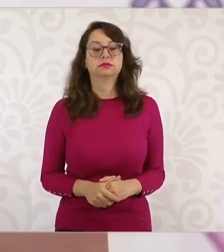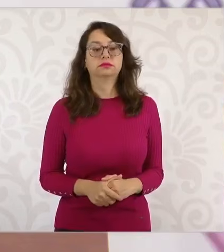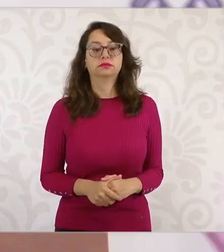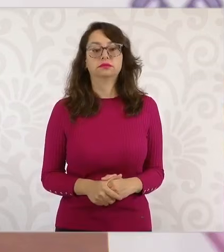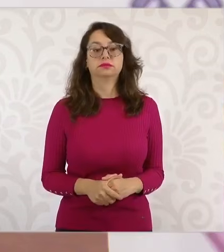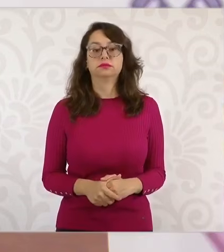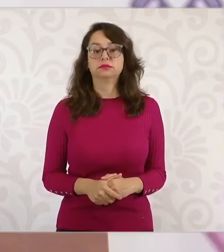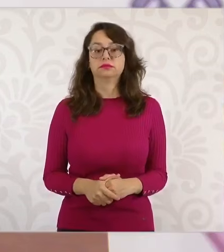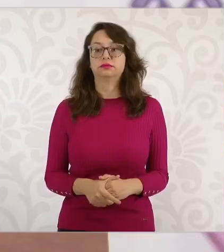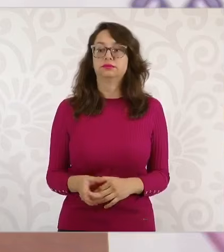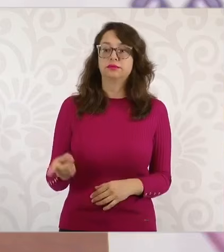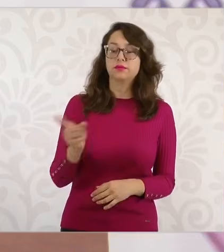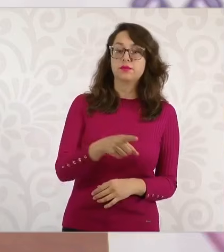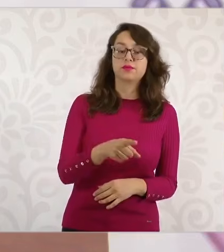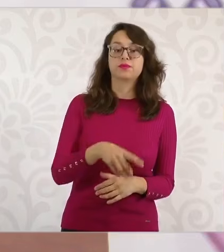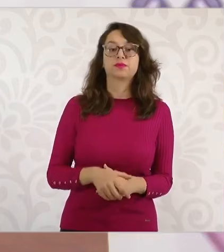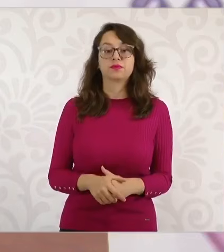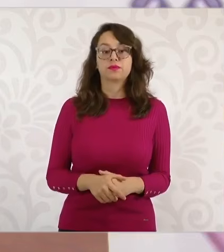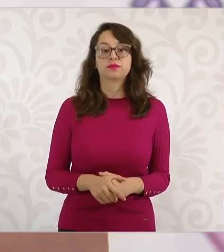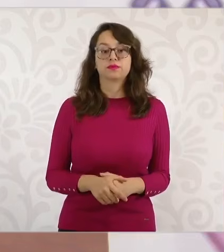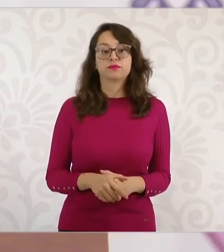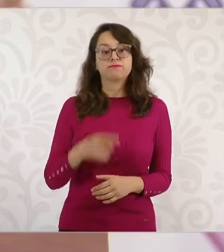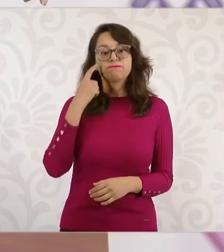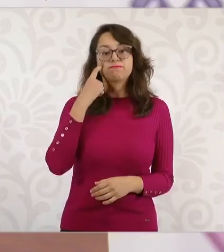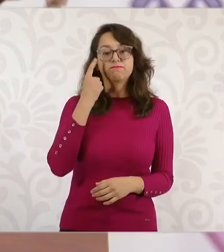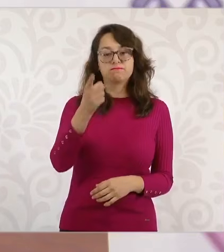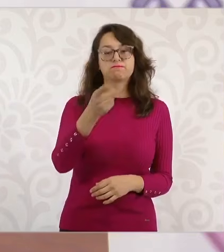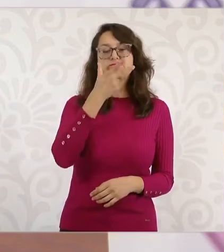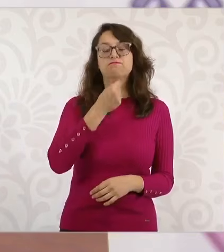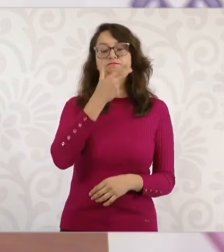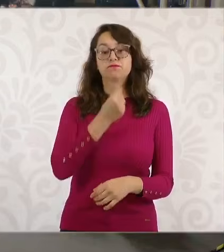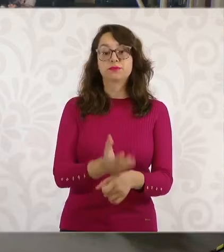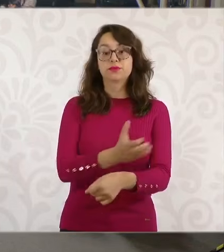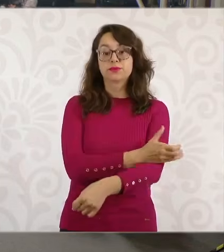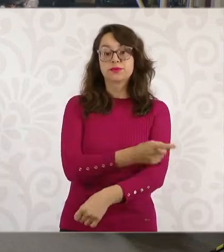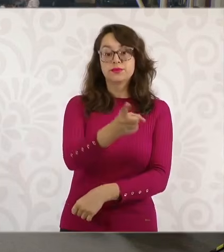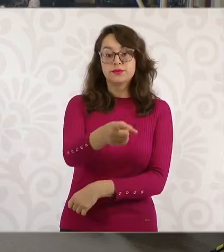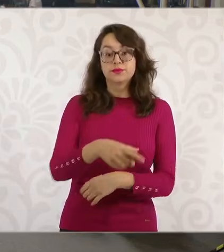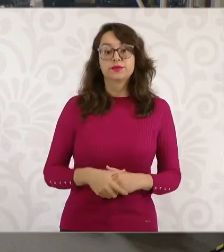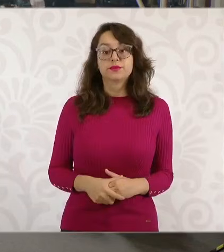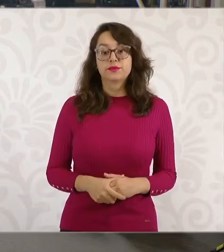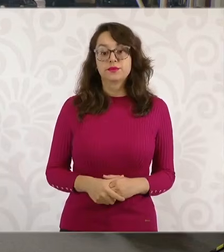Vamos de este lado. A ver, el compañero que…